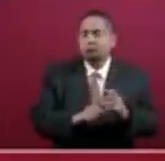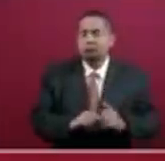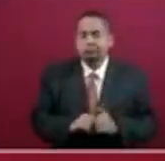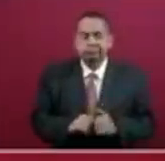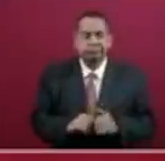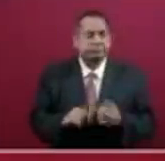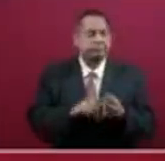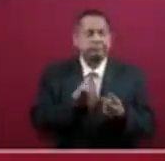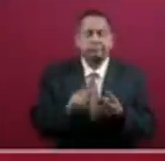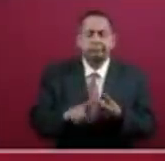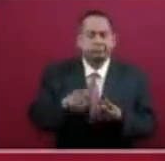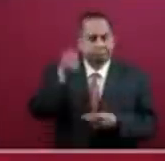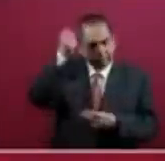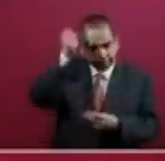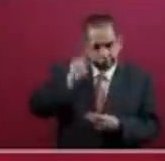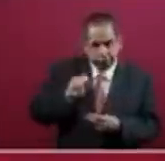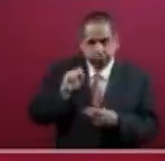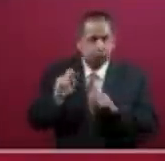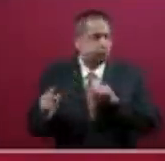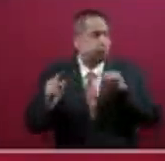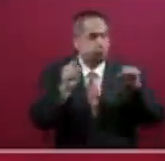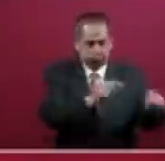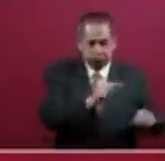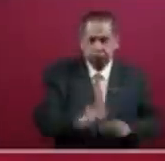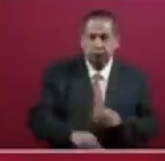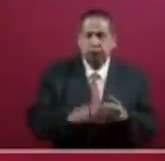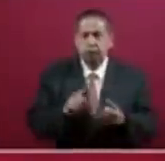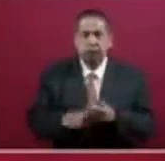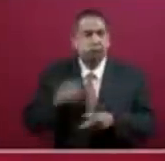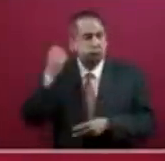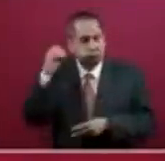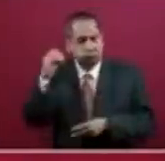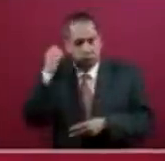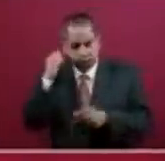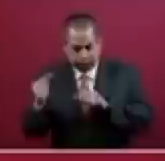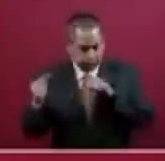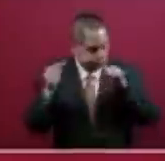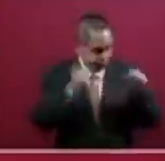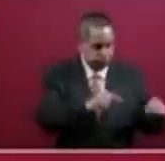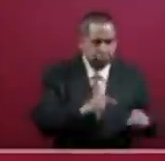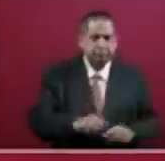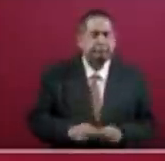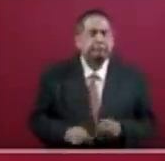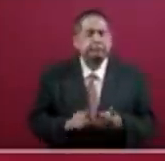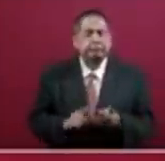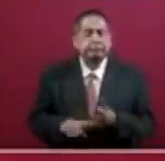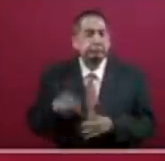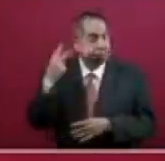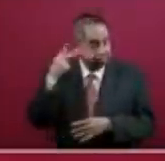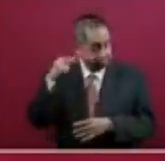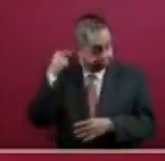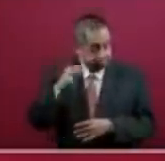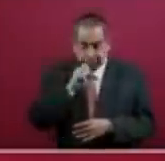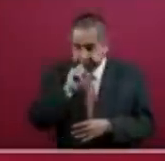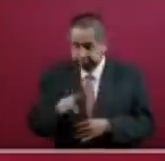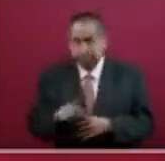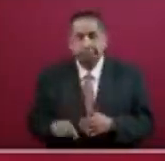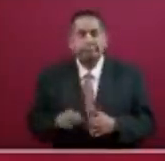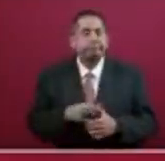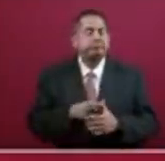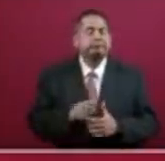de Sinaloa, de Oaxaca, de Veracruz.